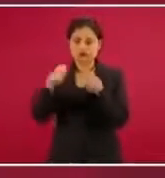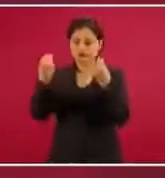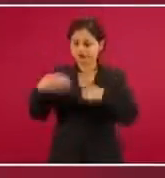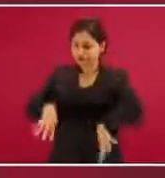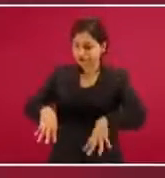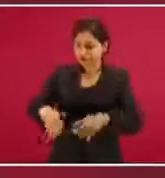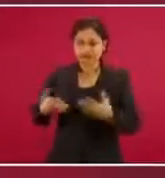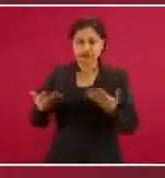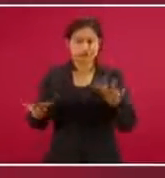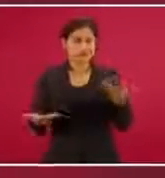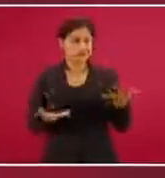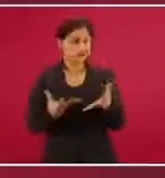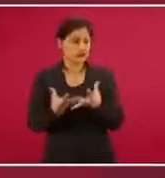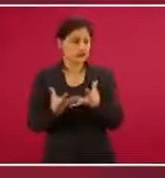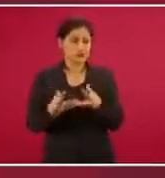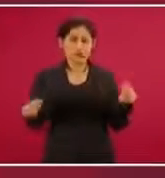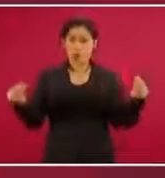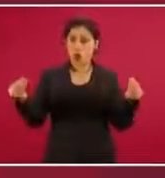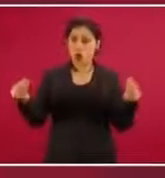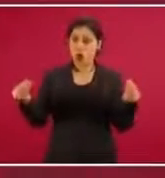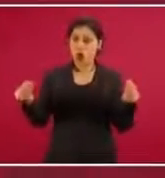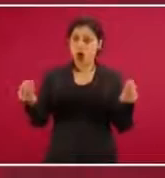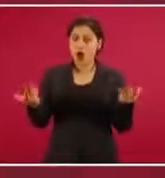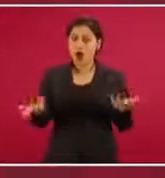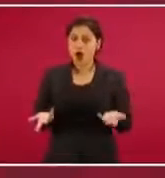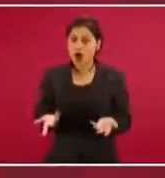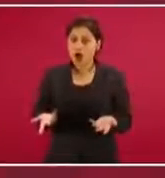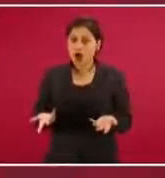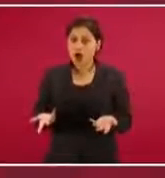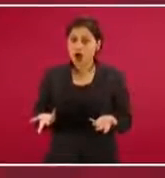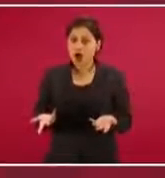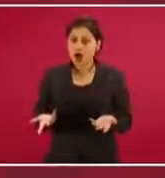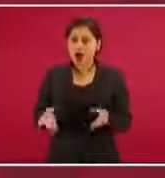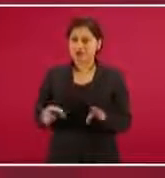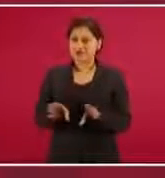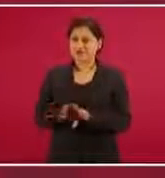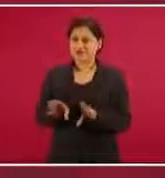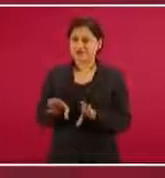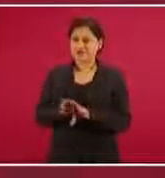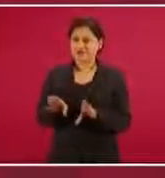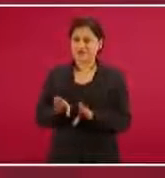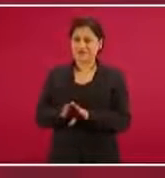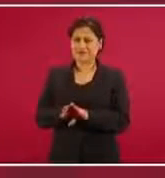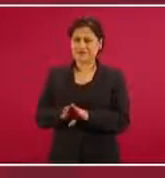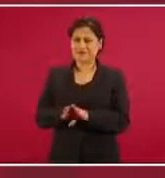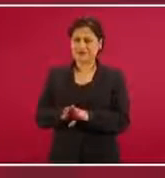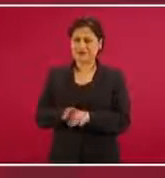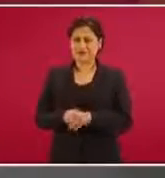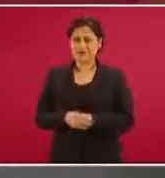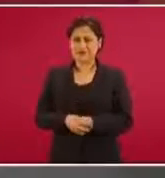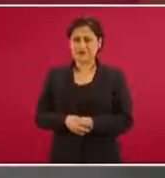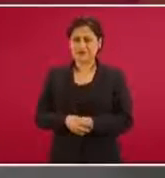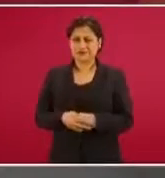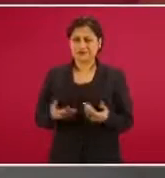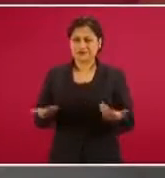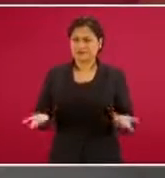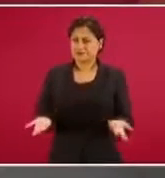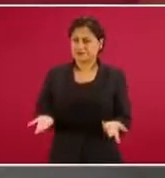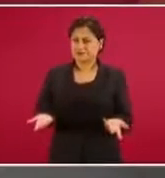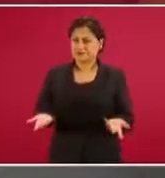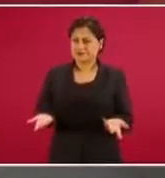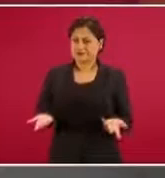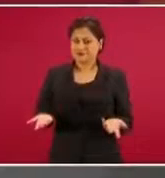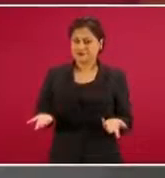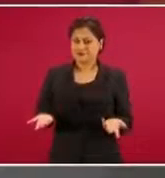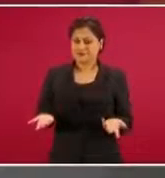como por arte de magia o sea más que los que se han perdido ahora